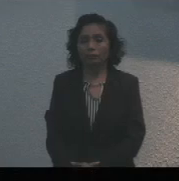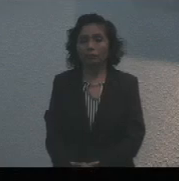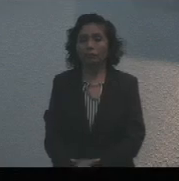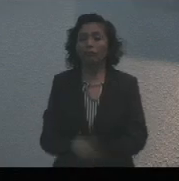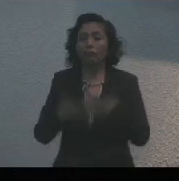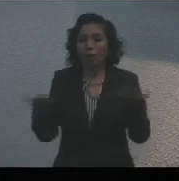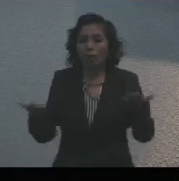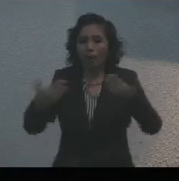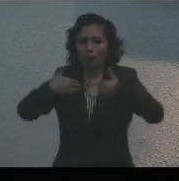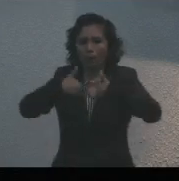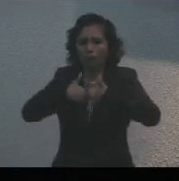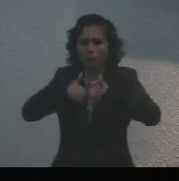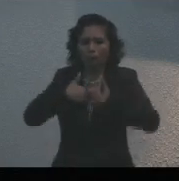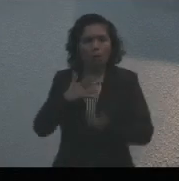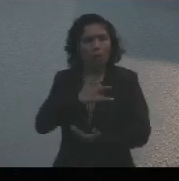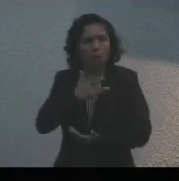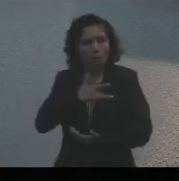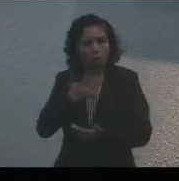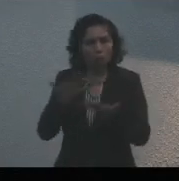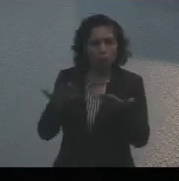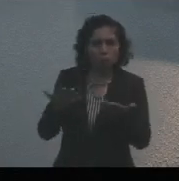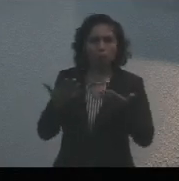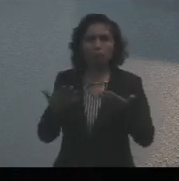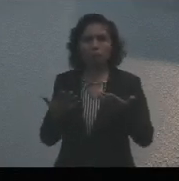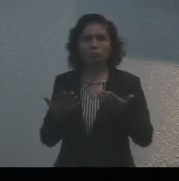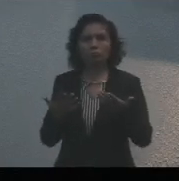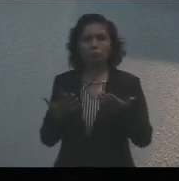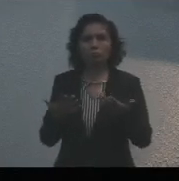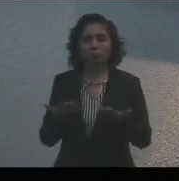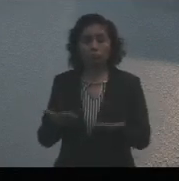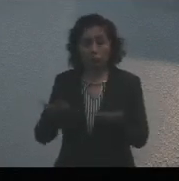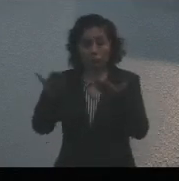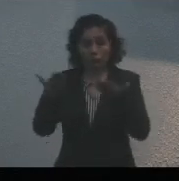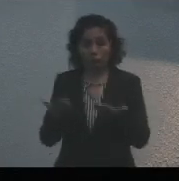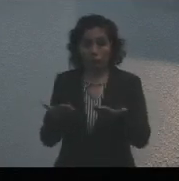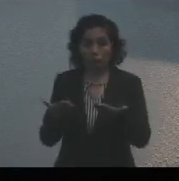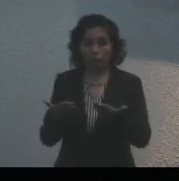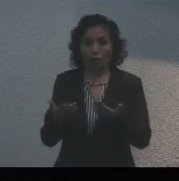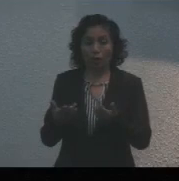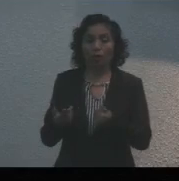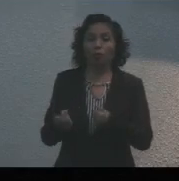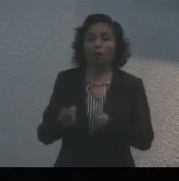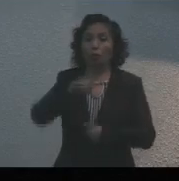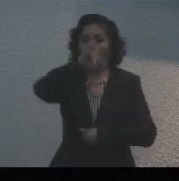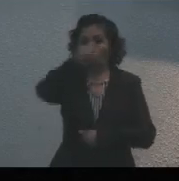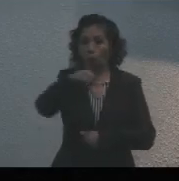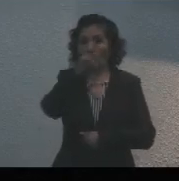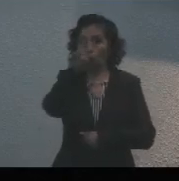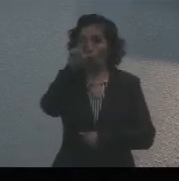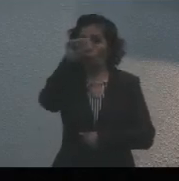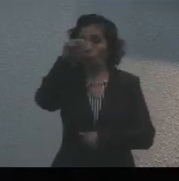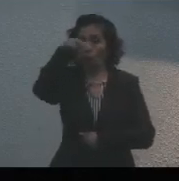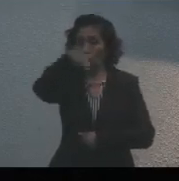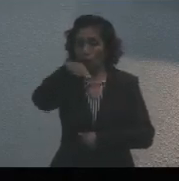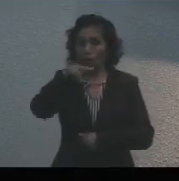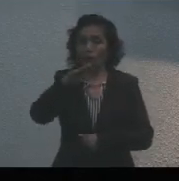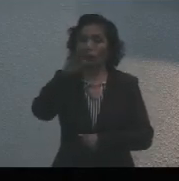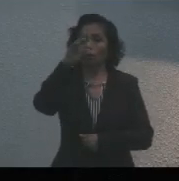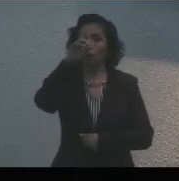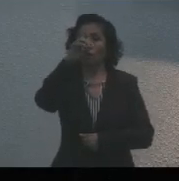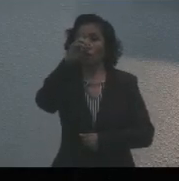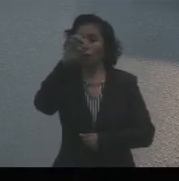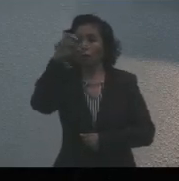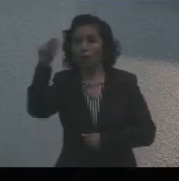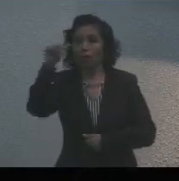Es para mí de distinguir y reconocer la presencia del teniente Juan de la Barrera, cadete Juan Escutia, cadete